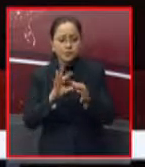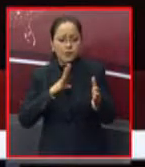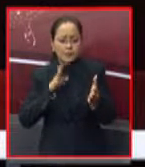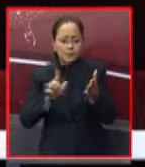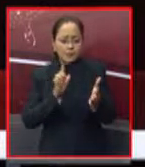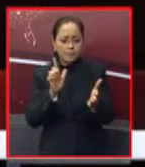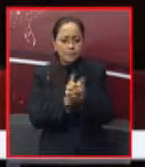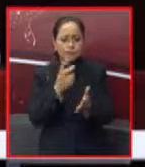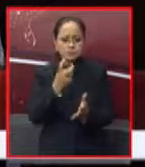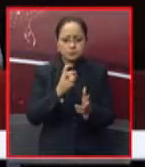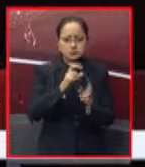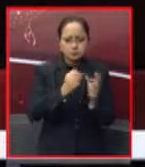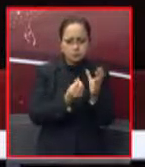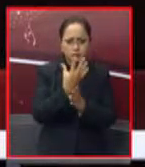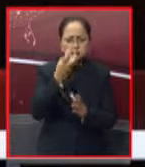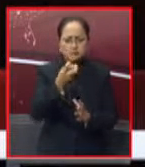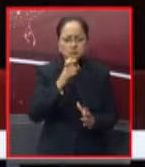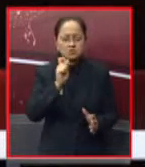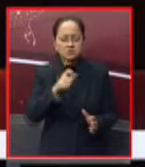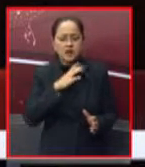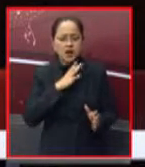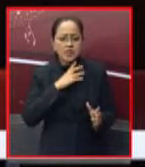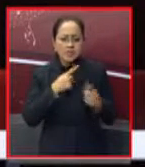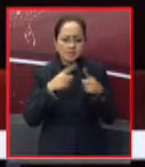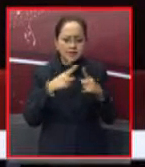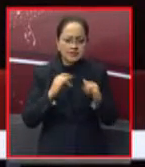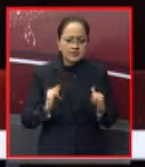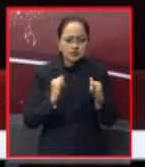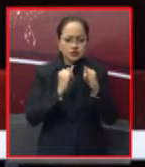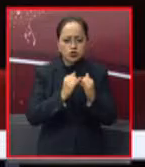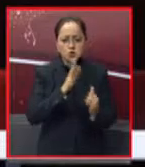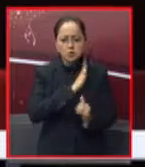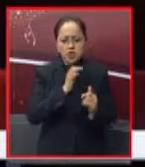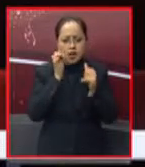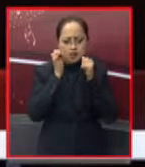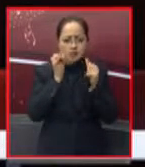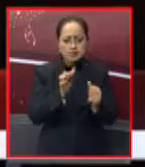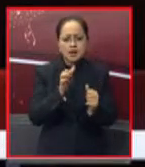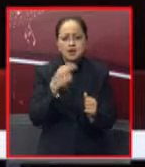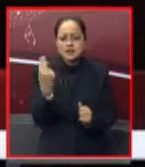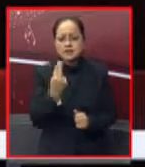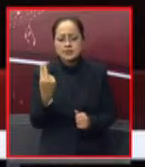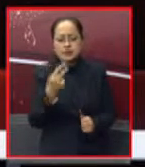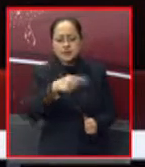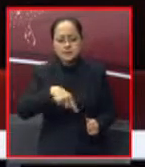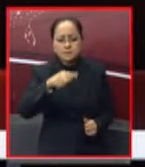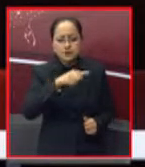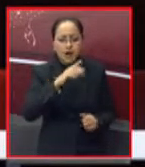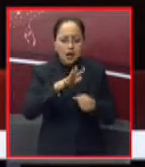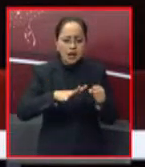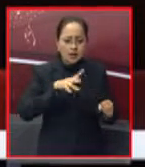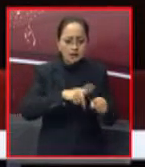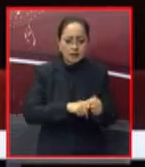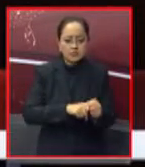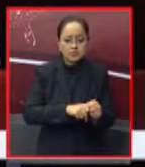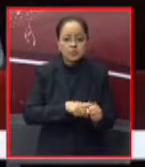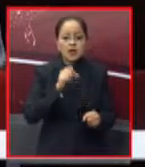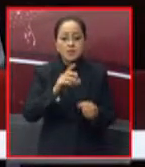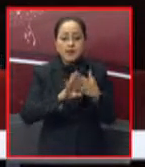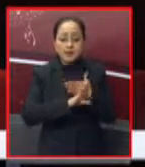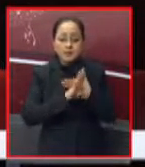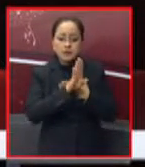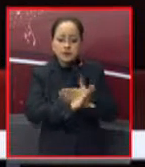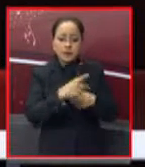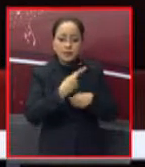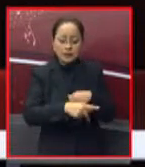y regular organismos e instituciones que atiendan las necesidades físicas y ambientales de los animales, así como de prevenir cualquier riesgo